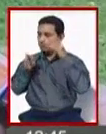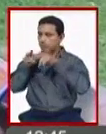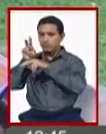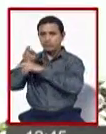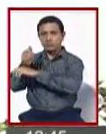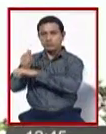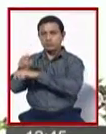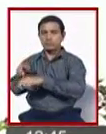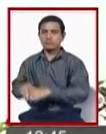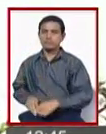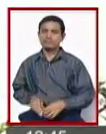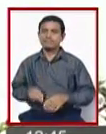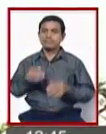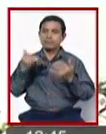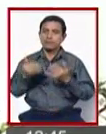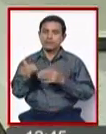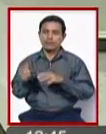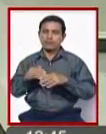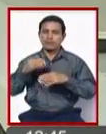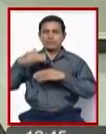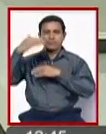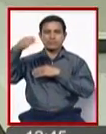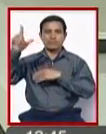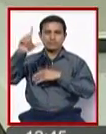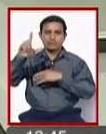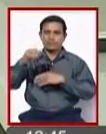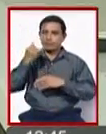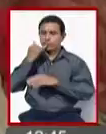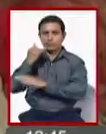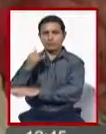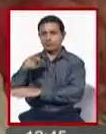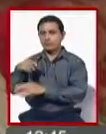estar pendiente del suero. Se tiene previsto que para el próximo lunes el